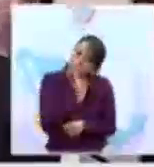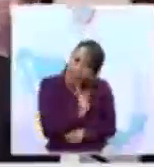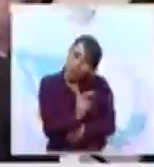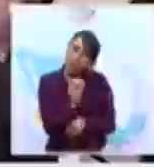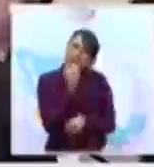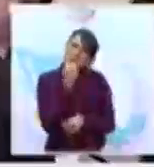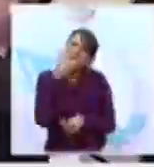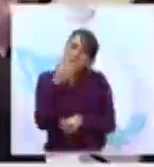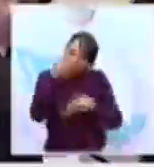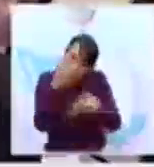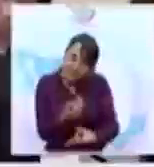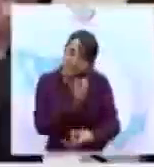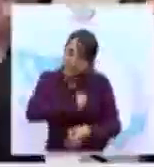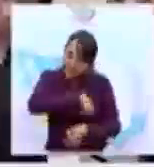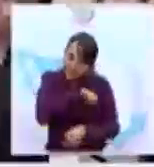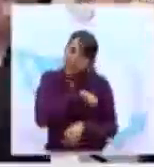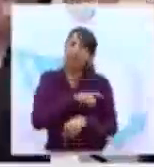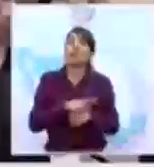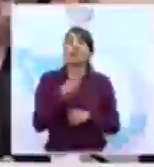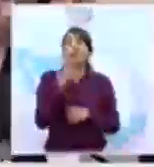indicadores